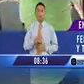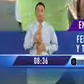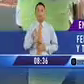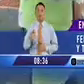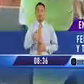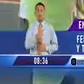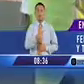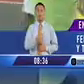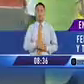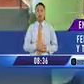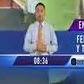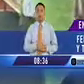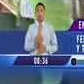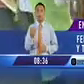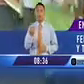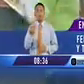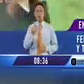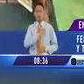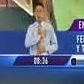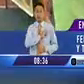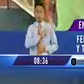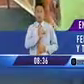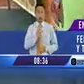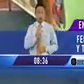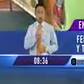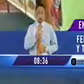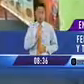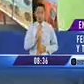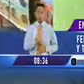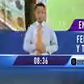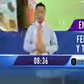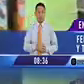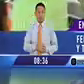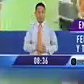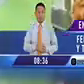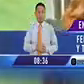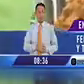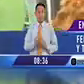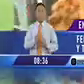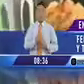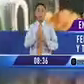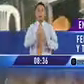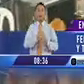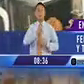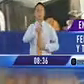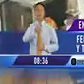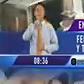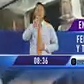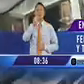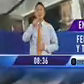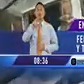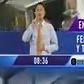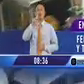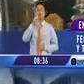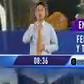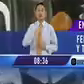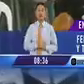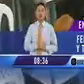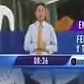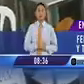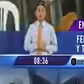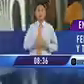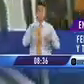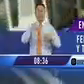tenemos? ¿Son los huevos chilenos que le dicen? ¿Qué es? No. Son los especiales buñuelos pristiños con miel que se